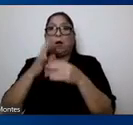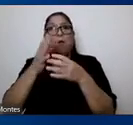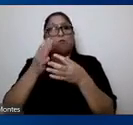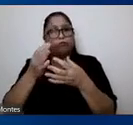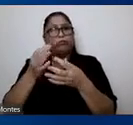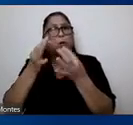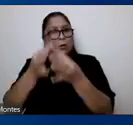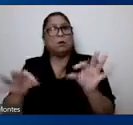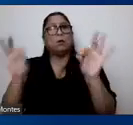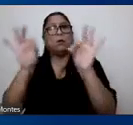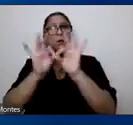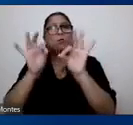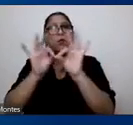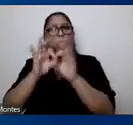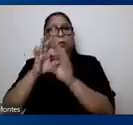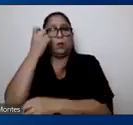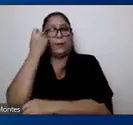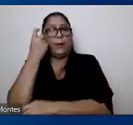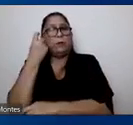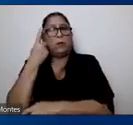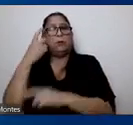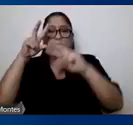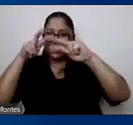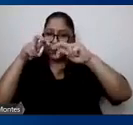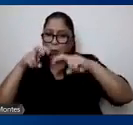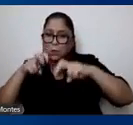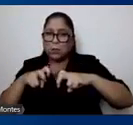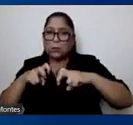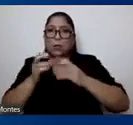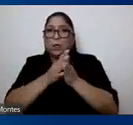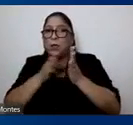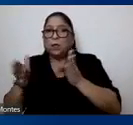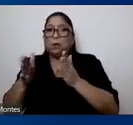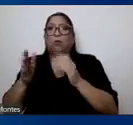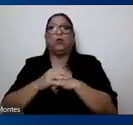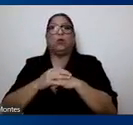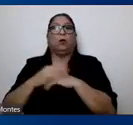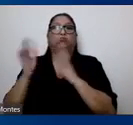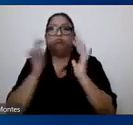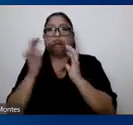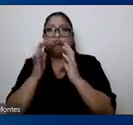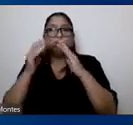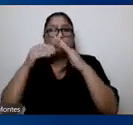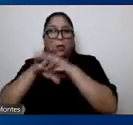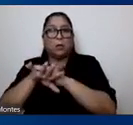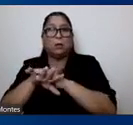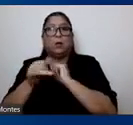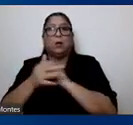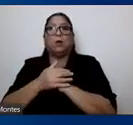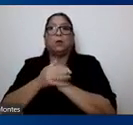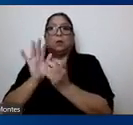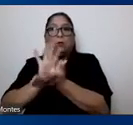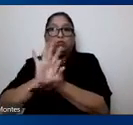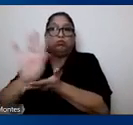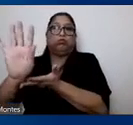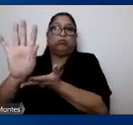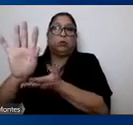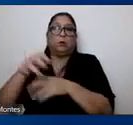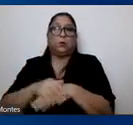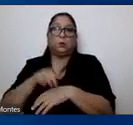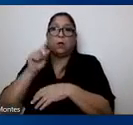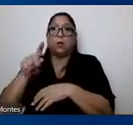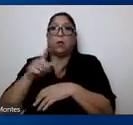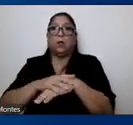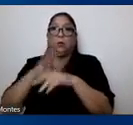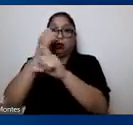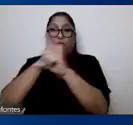para entender y analizar el periodo del conflicto armado interno, que son los desplazados. Este fenómeno social